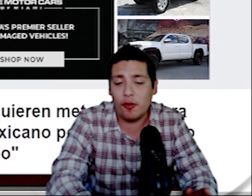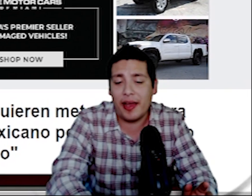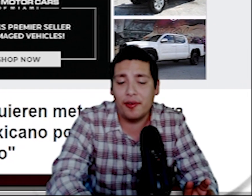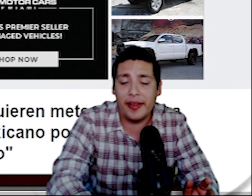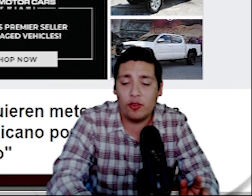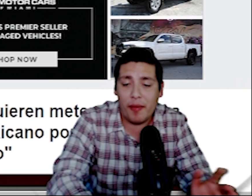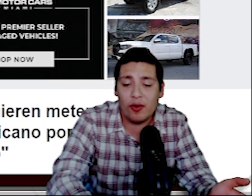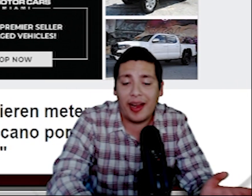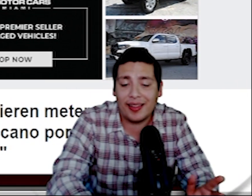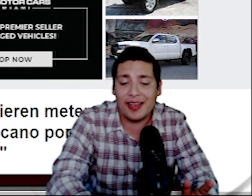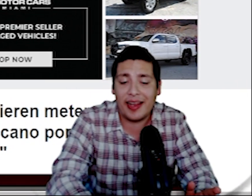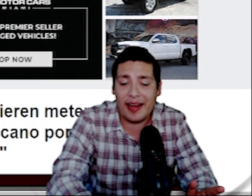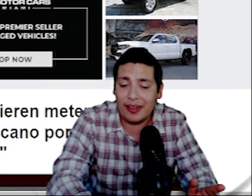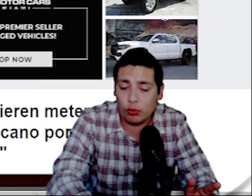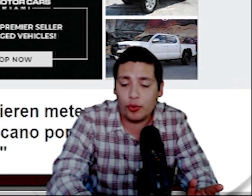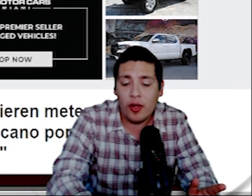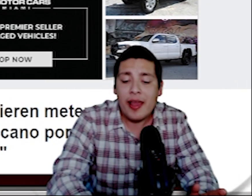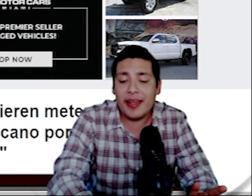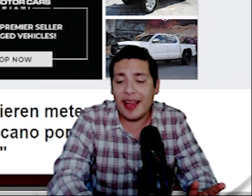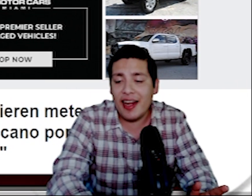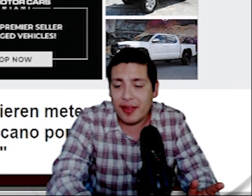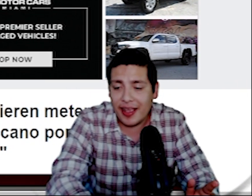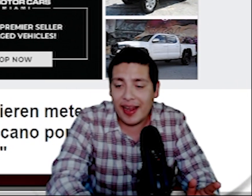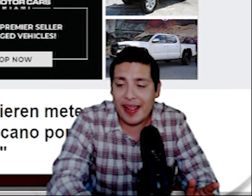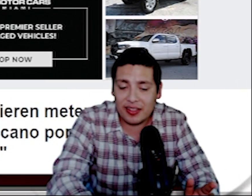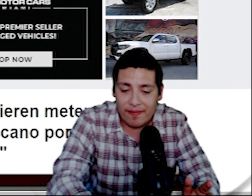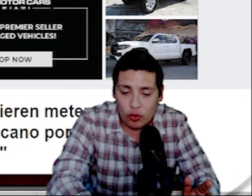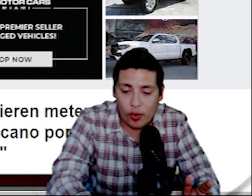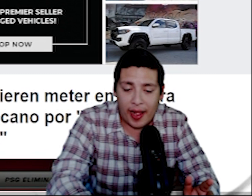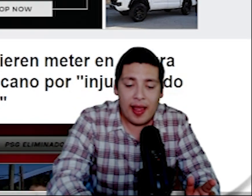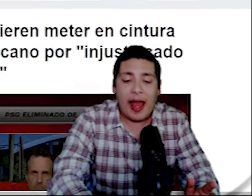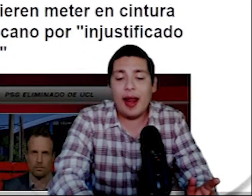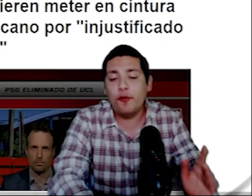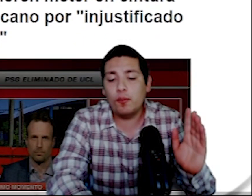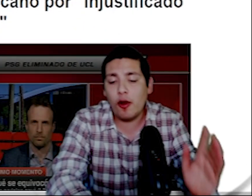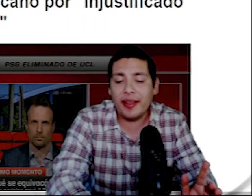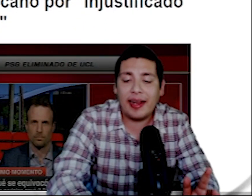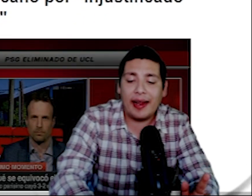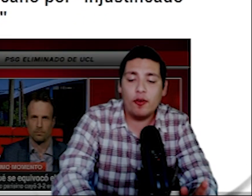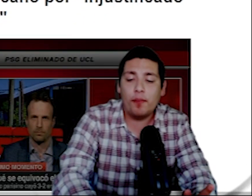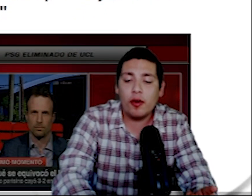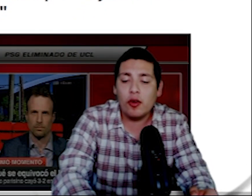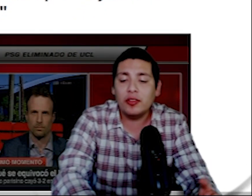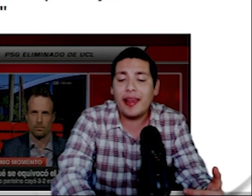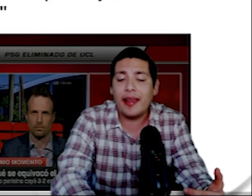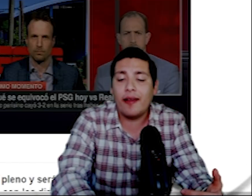ya tomaron cartas en el asunto y quieren meter en cintura al fútbol